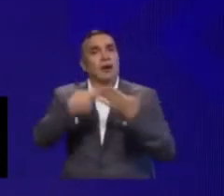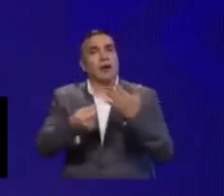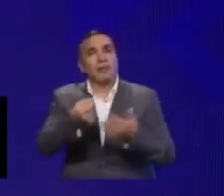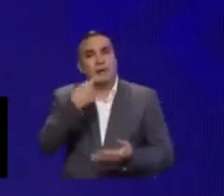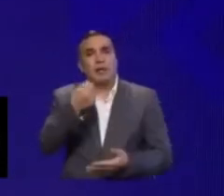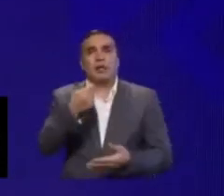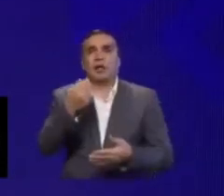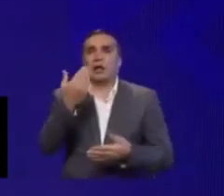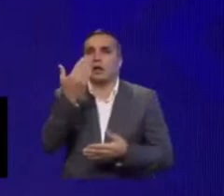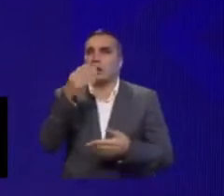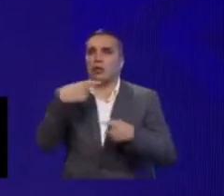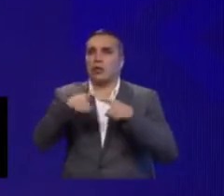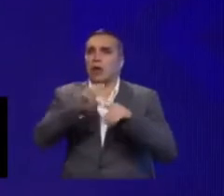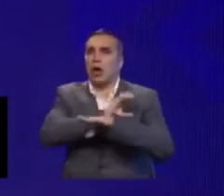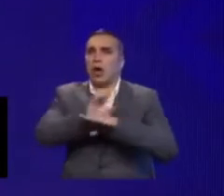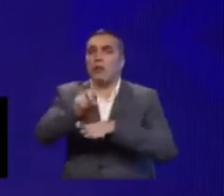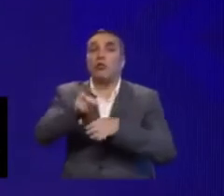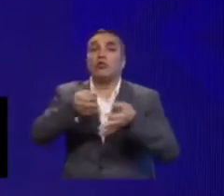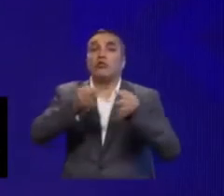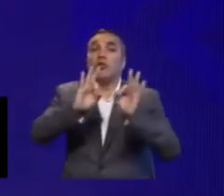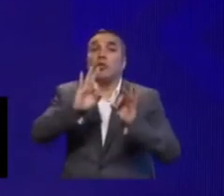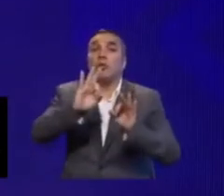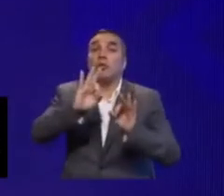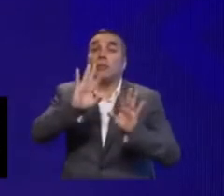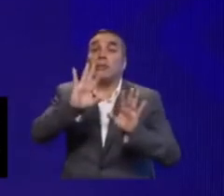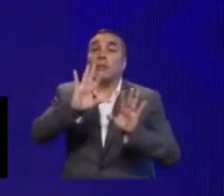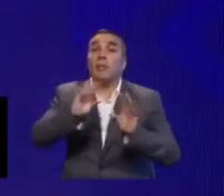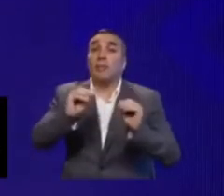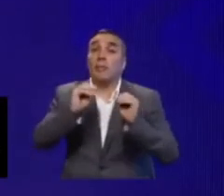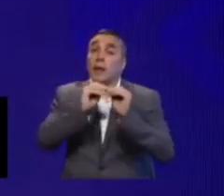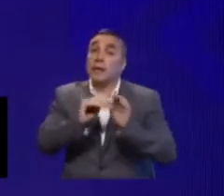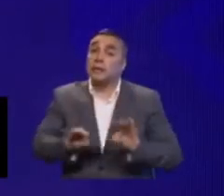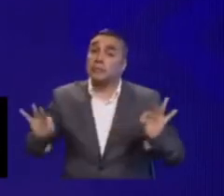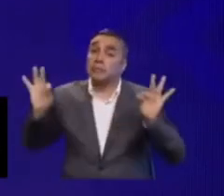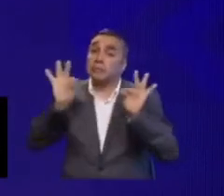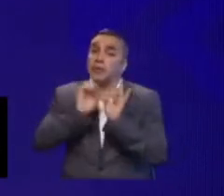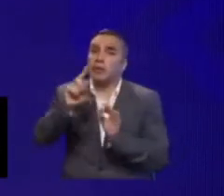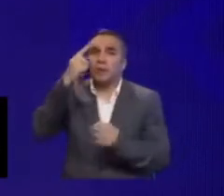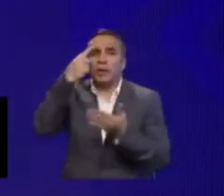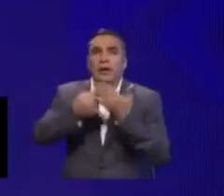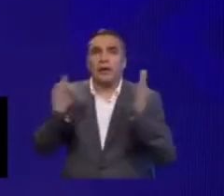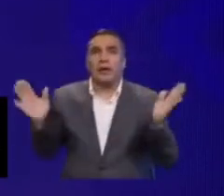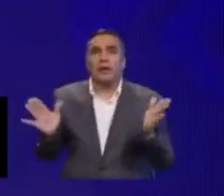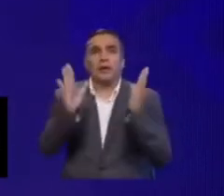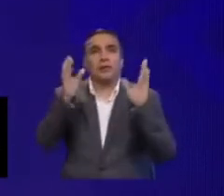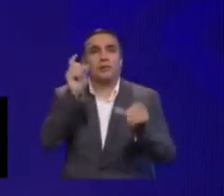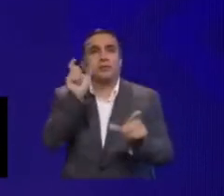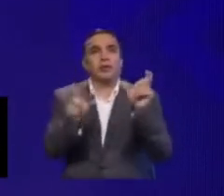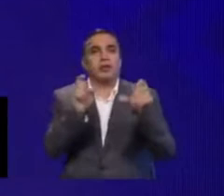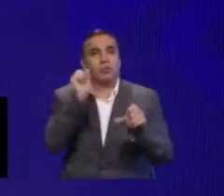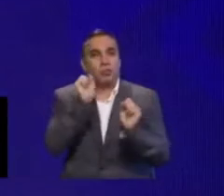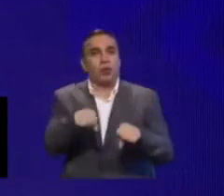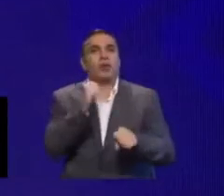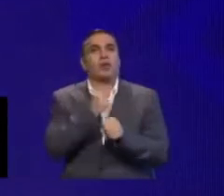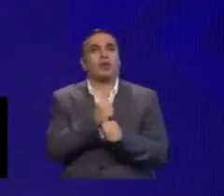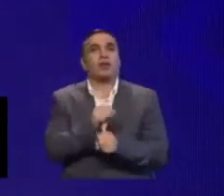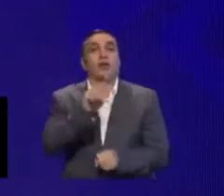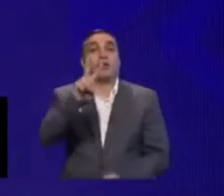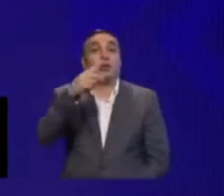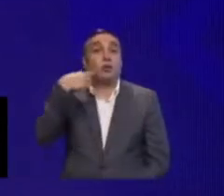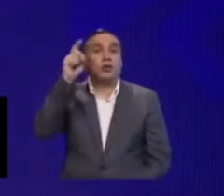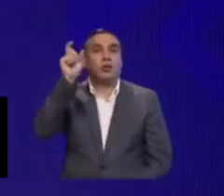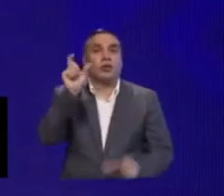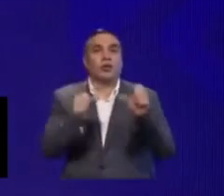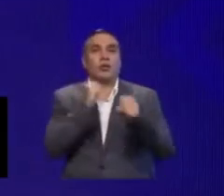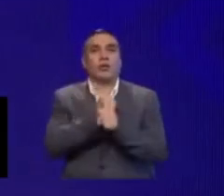ecuatoriano. Esa será una manera, quizás la más importante, para generar empleo en el Ecuador.